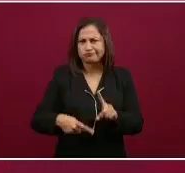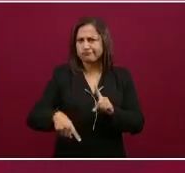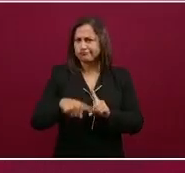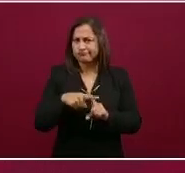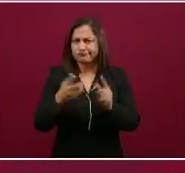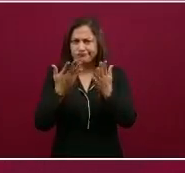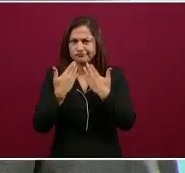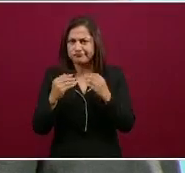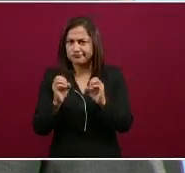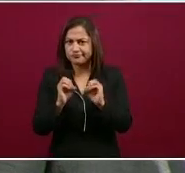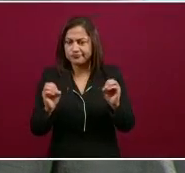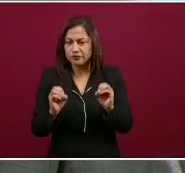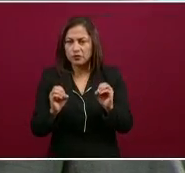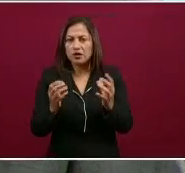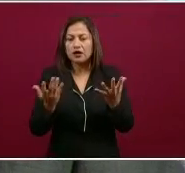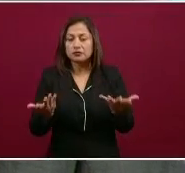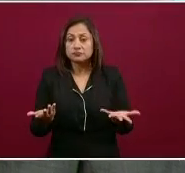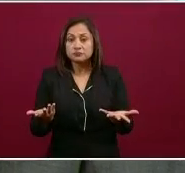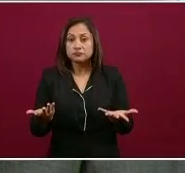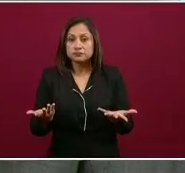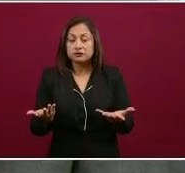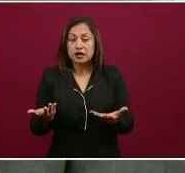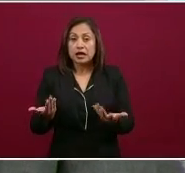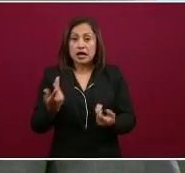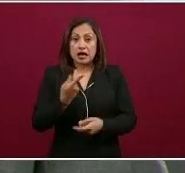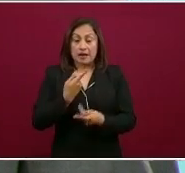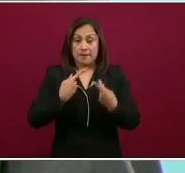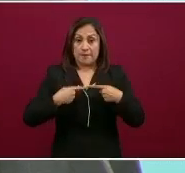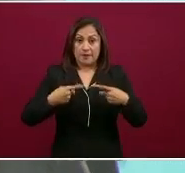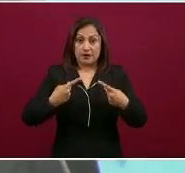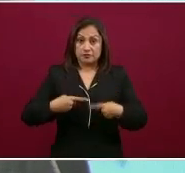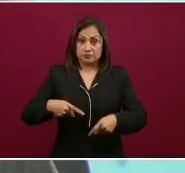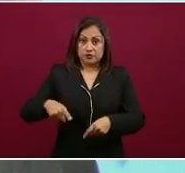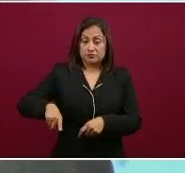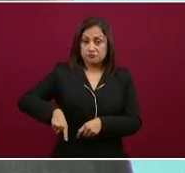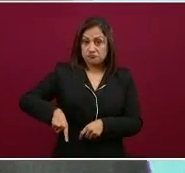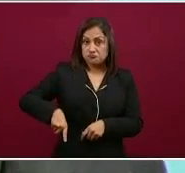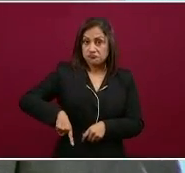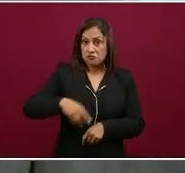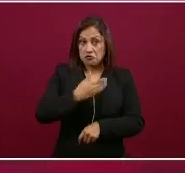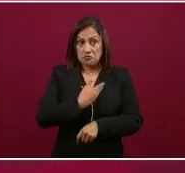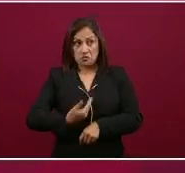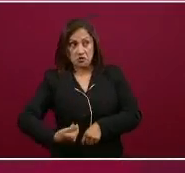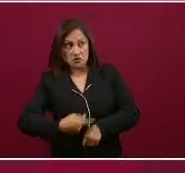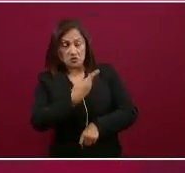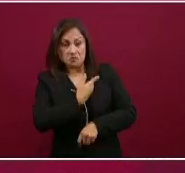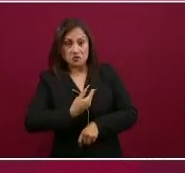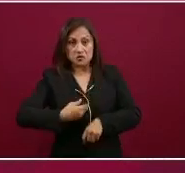Y los gobernantes pues tenemos que hacerle caso a los ciudadanos,